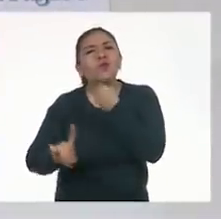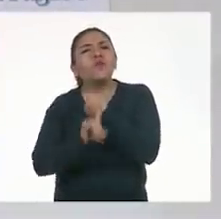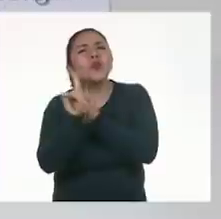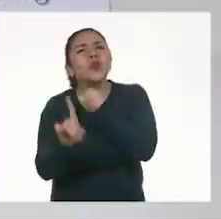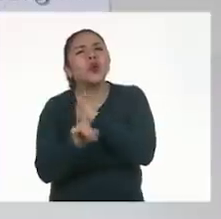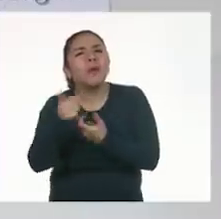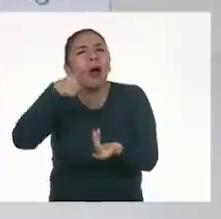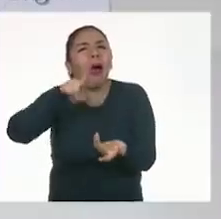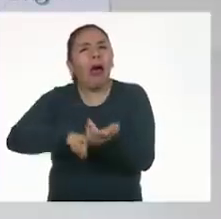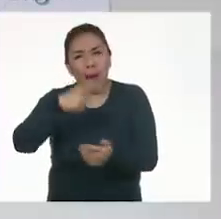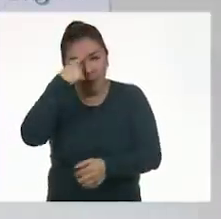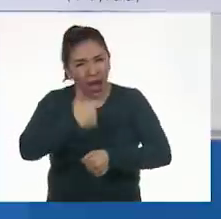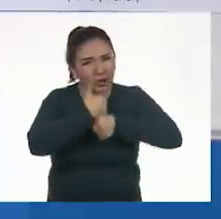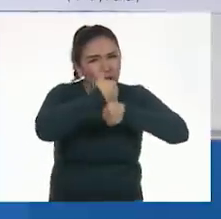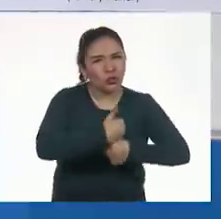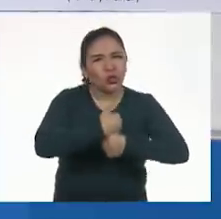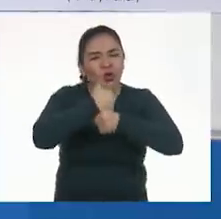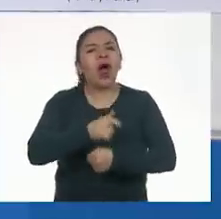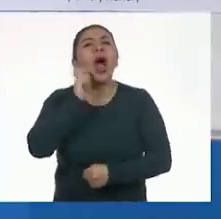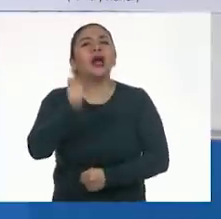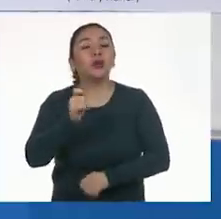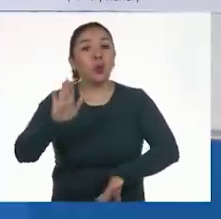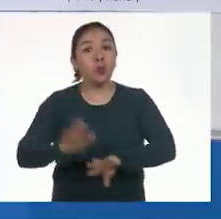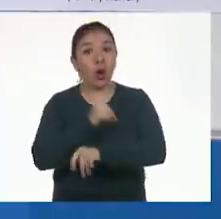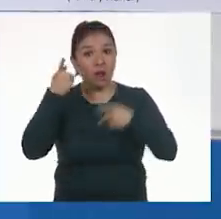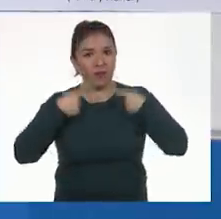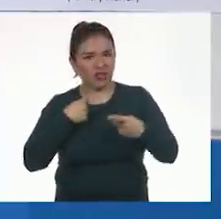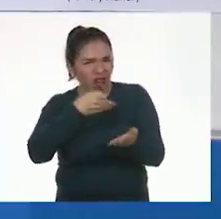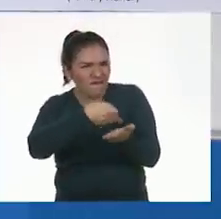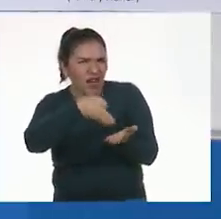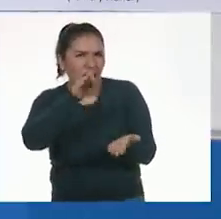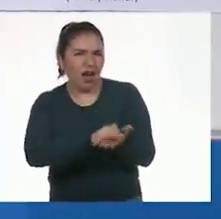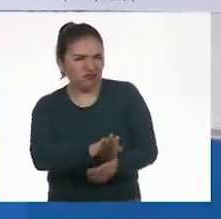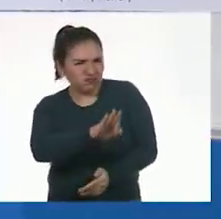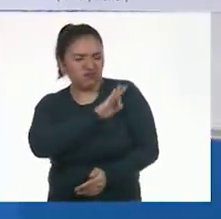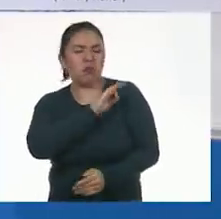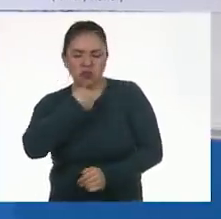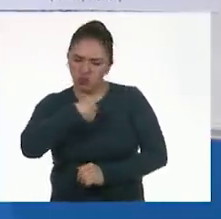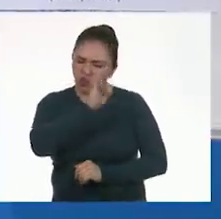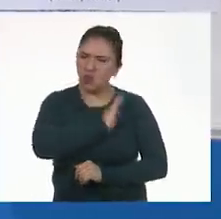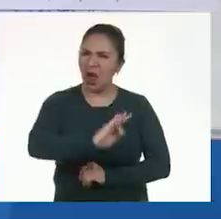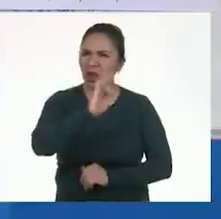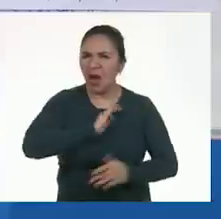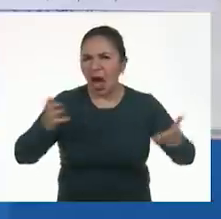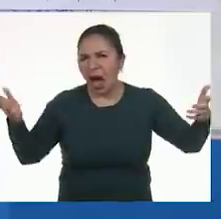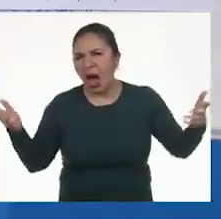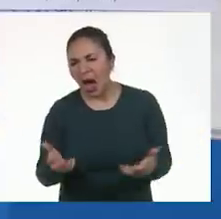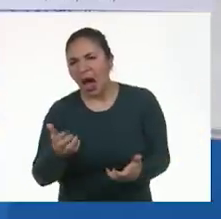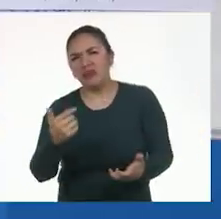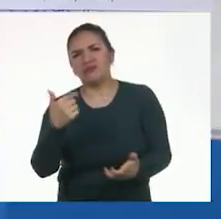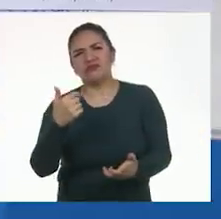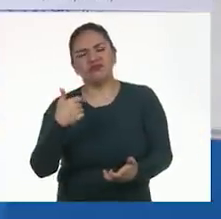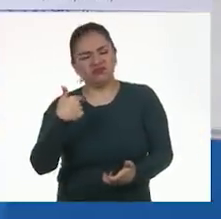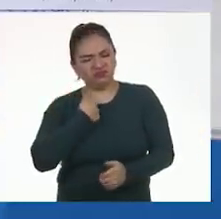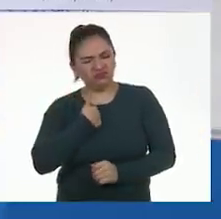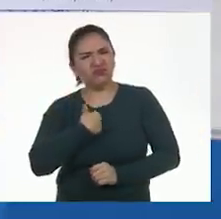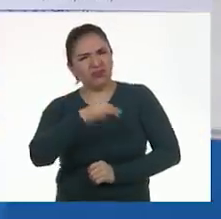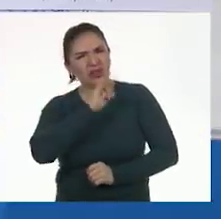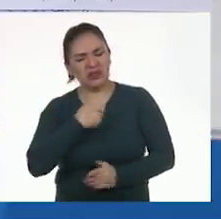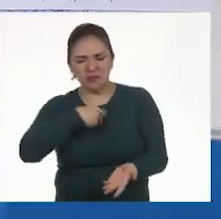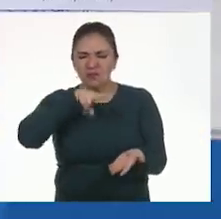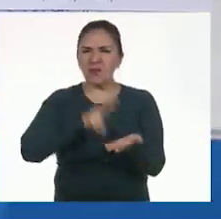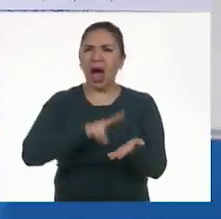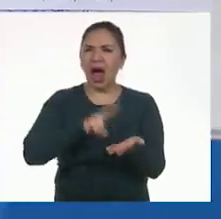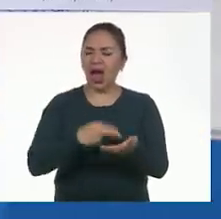conflicto trágico se deriva de que nuestro héroe, dado que es muy capaz, es muy valeroso,